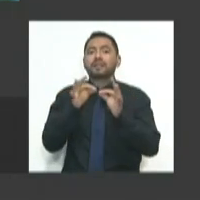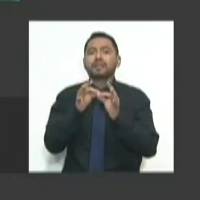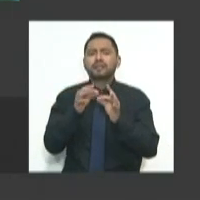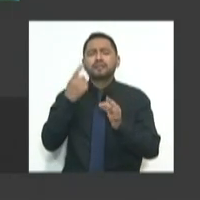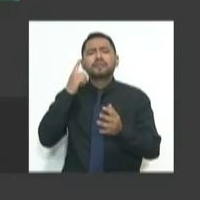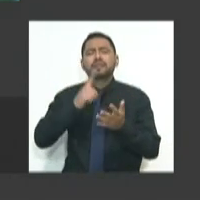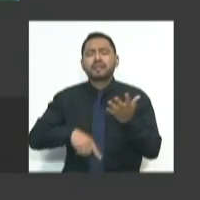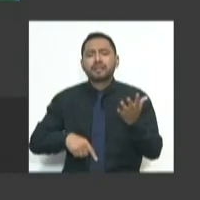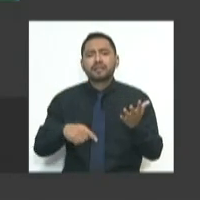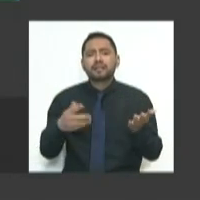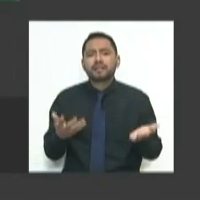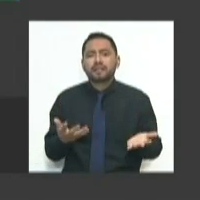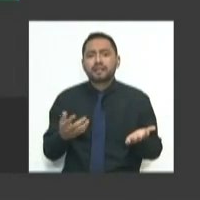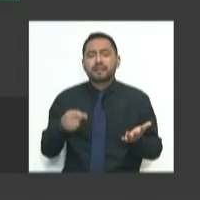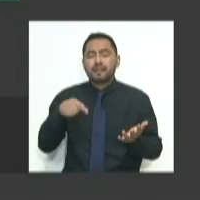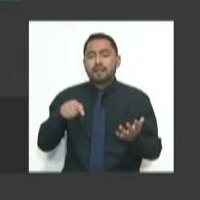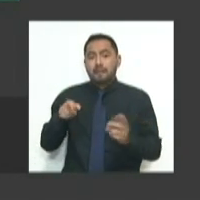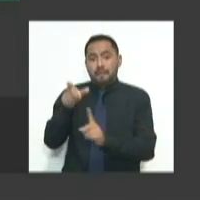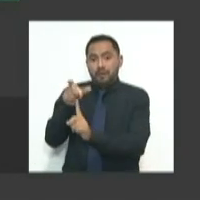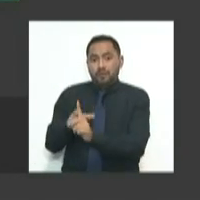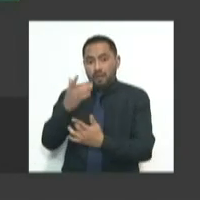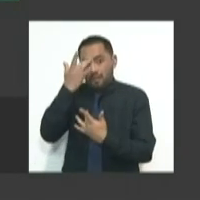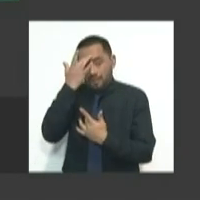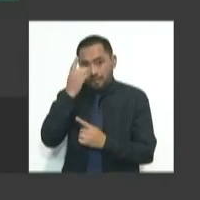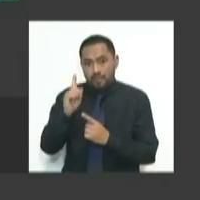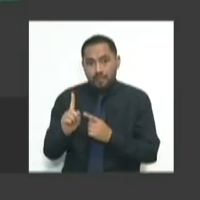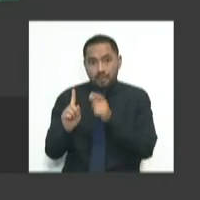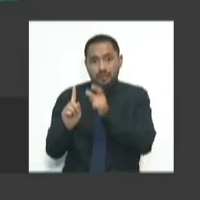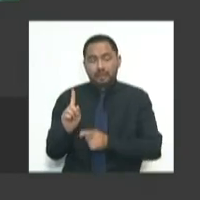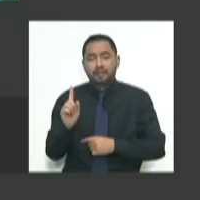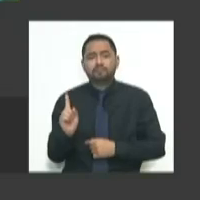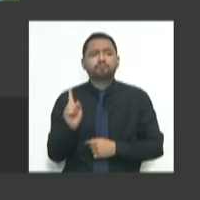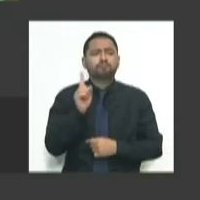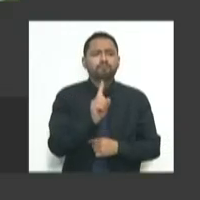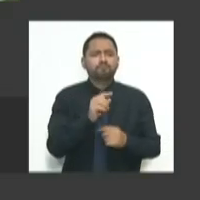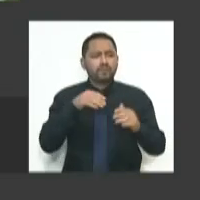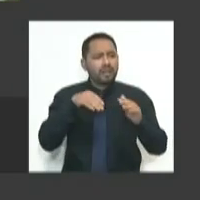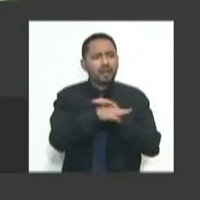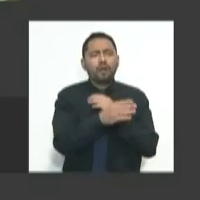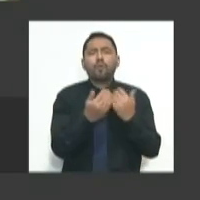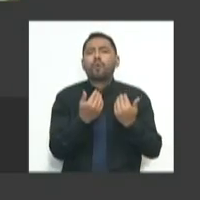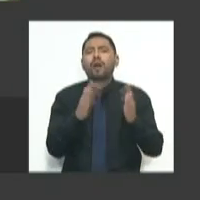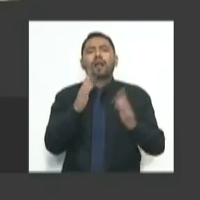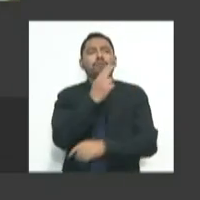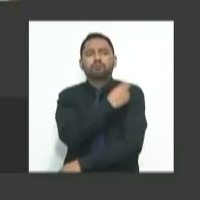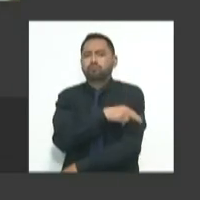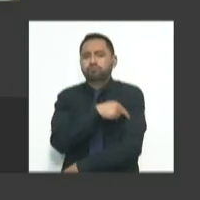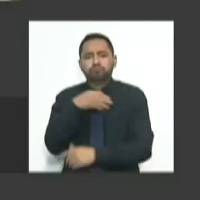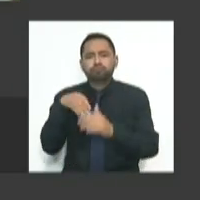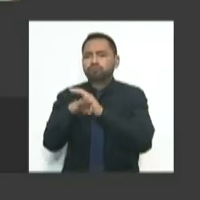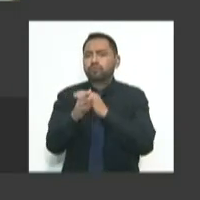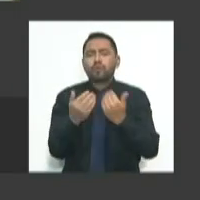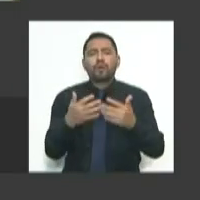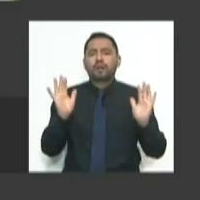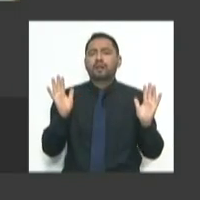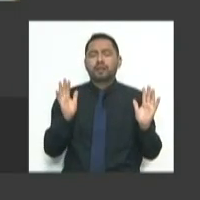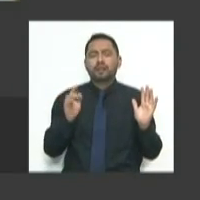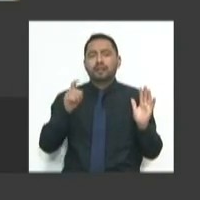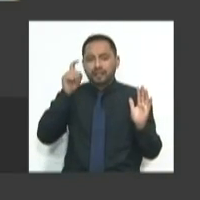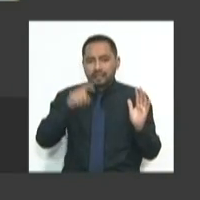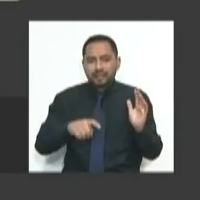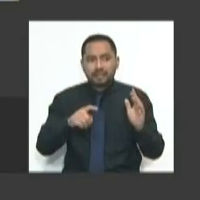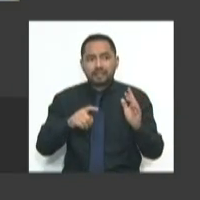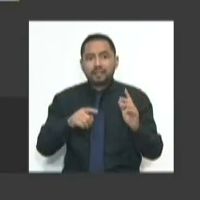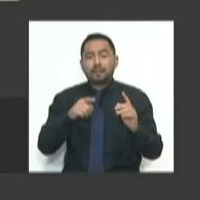que representaba un desafío de gestión muy grande para el perú y el señor neuhaus lo hizo con un extraordinario éxito que todo el mundo le